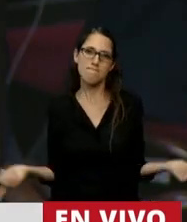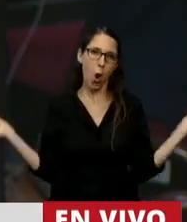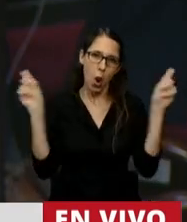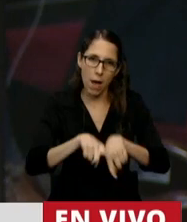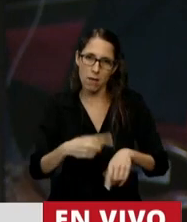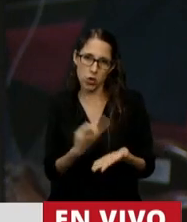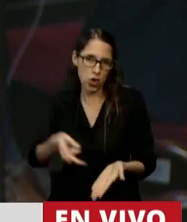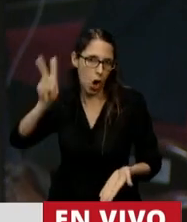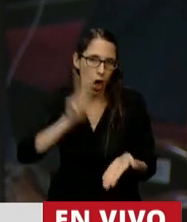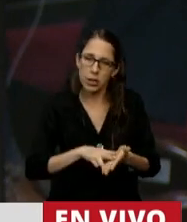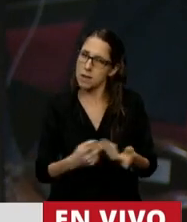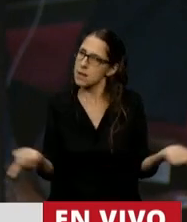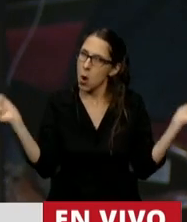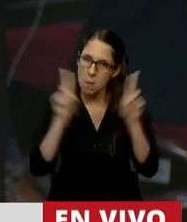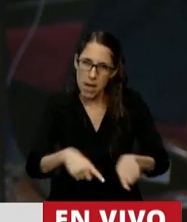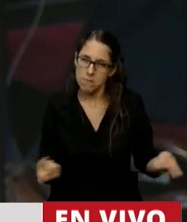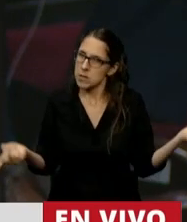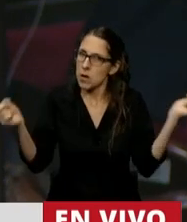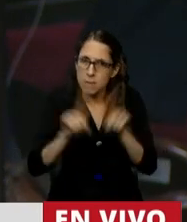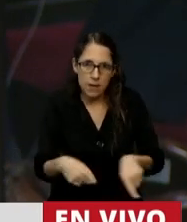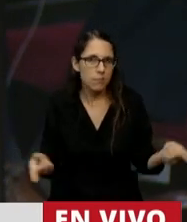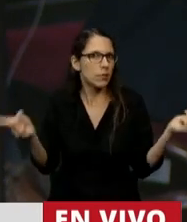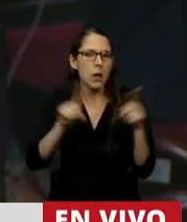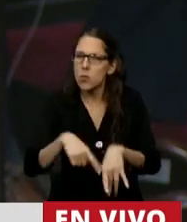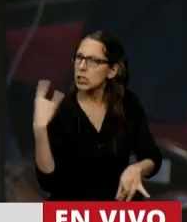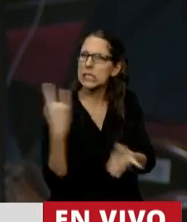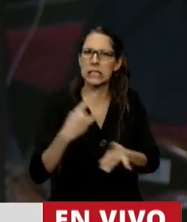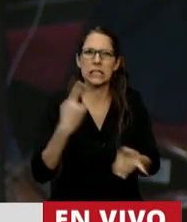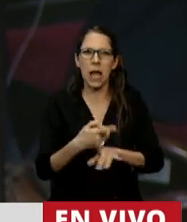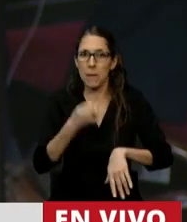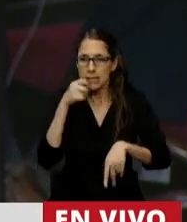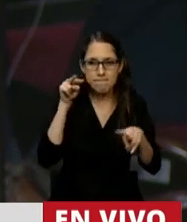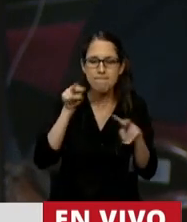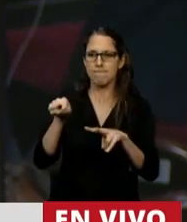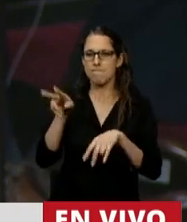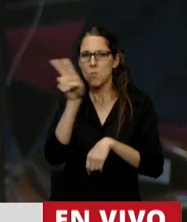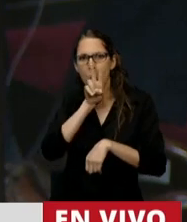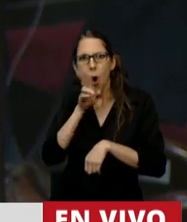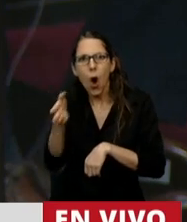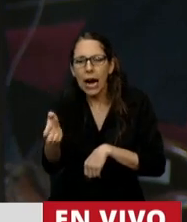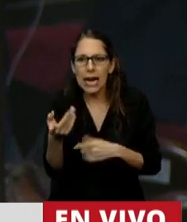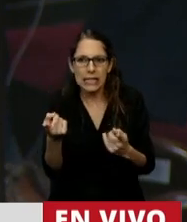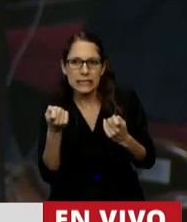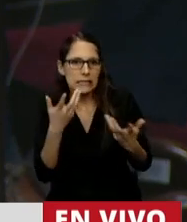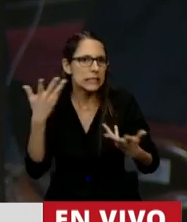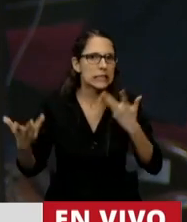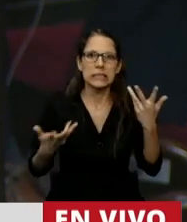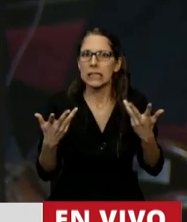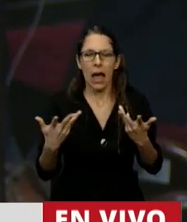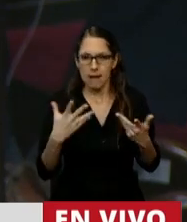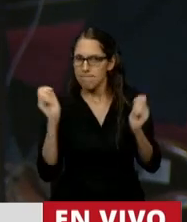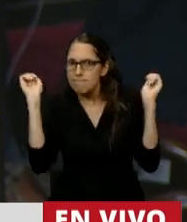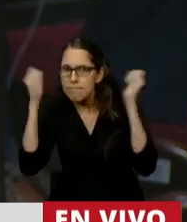Y lo haremos cada vez que nos encontremos con una mujer que tiene que acudir al sistema